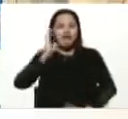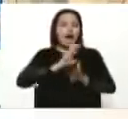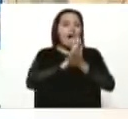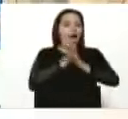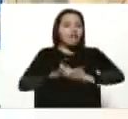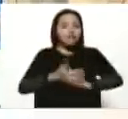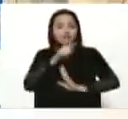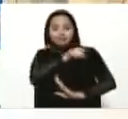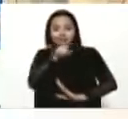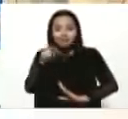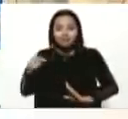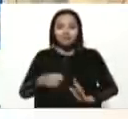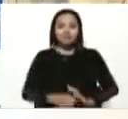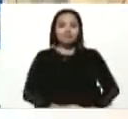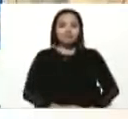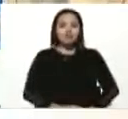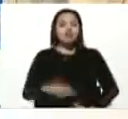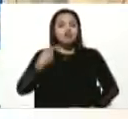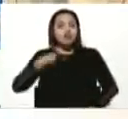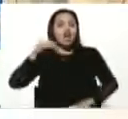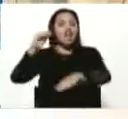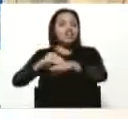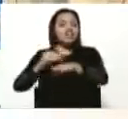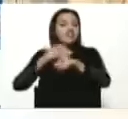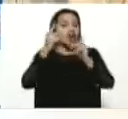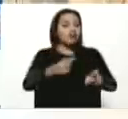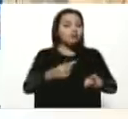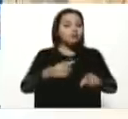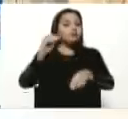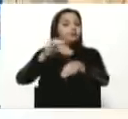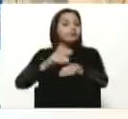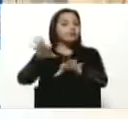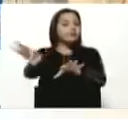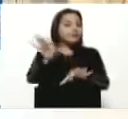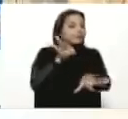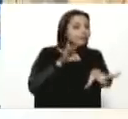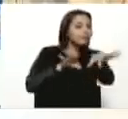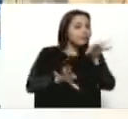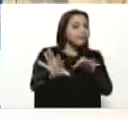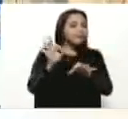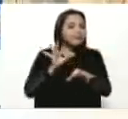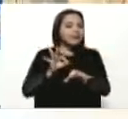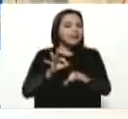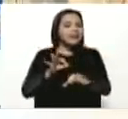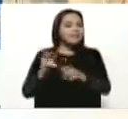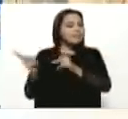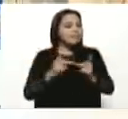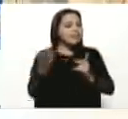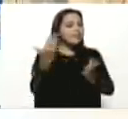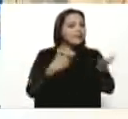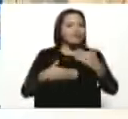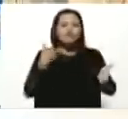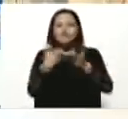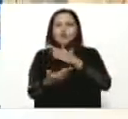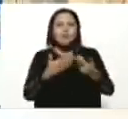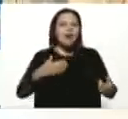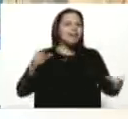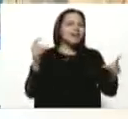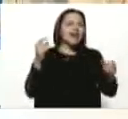neutralizarlo. Y he dado las órdenes de que los llamen a botón a uno por uno, no me importa el apellido que